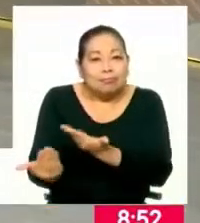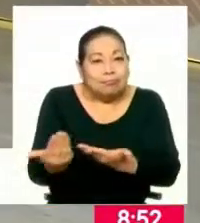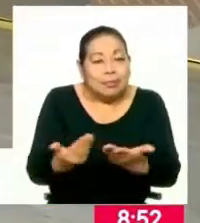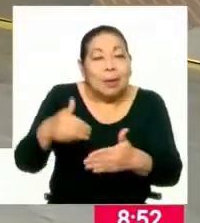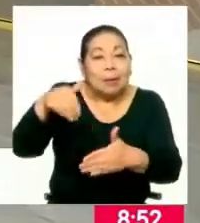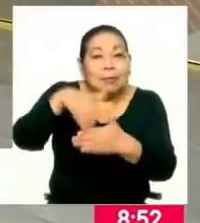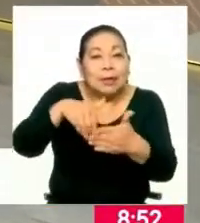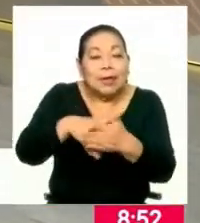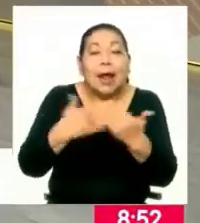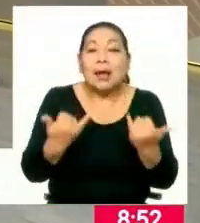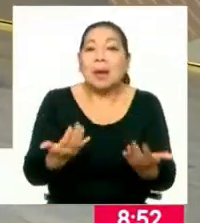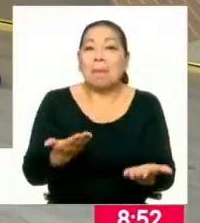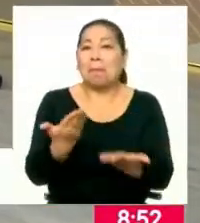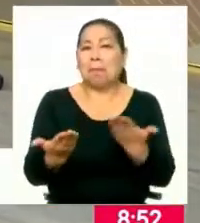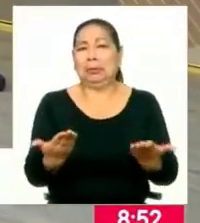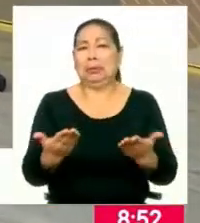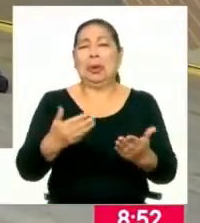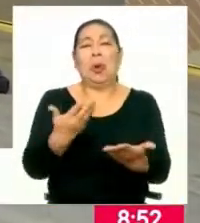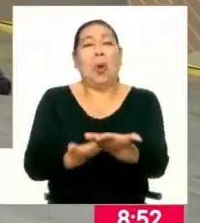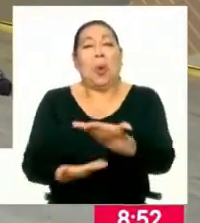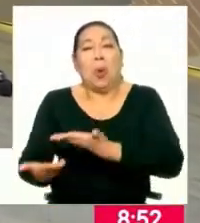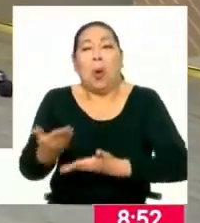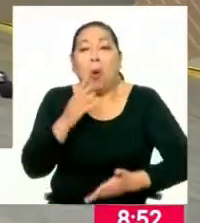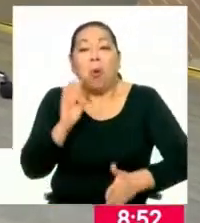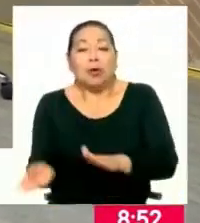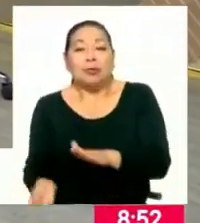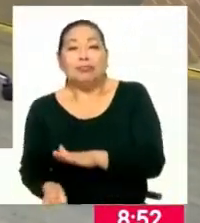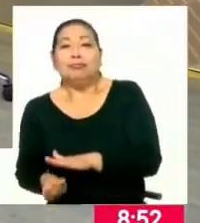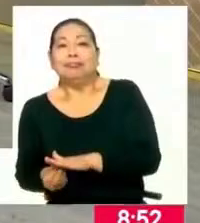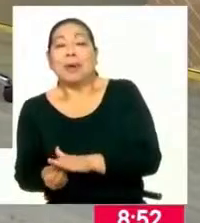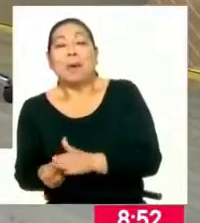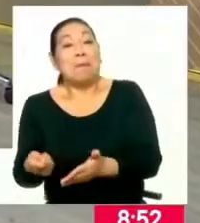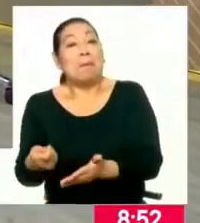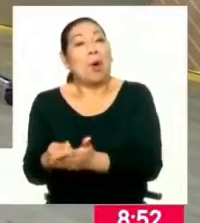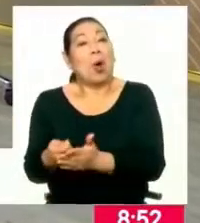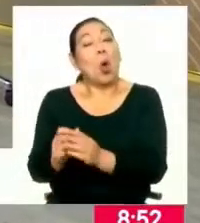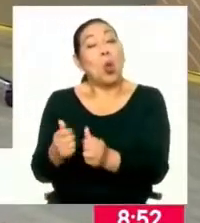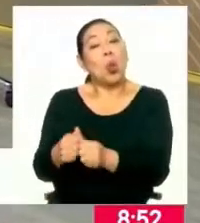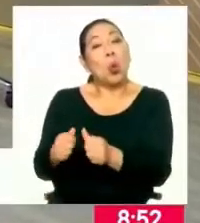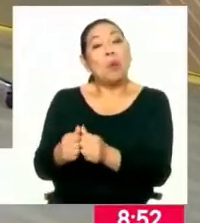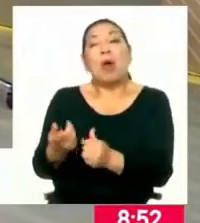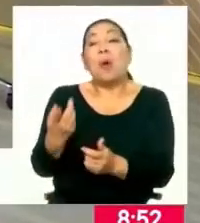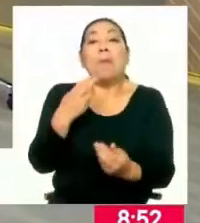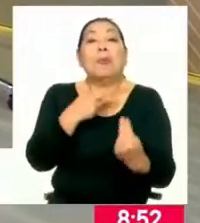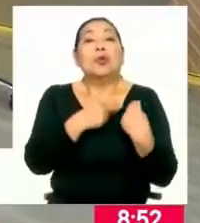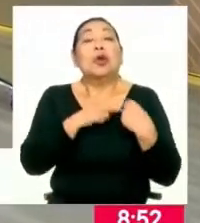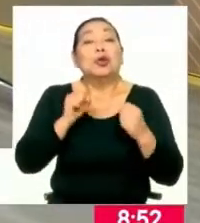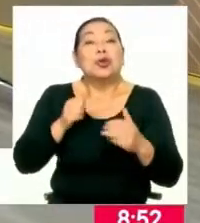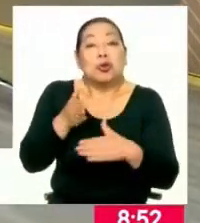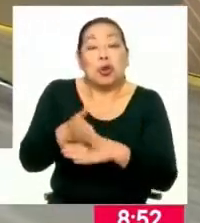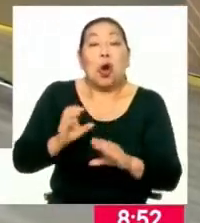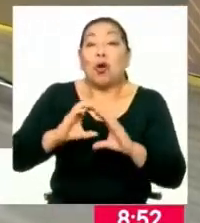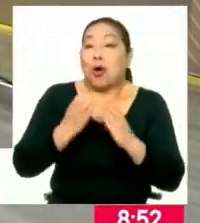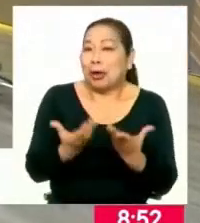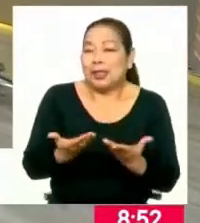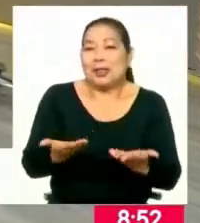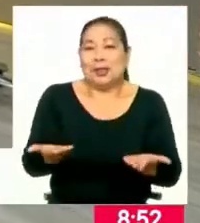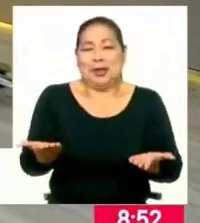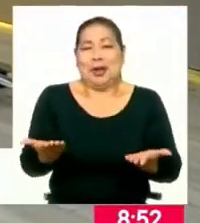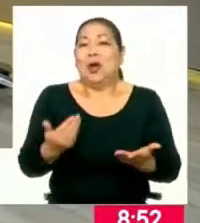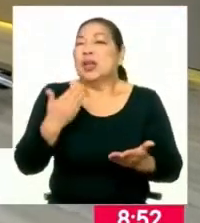ser elegidos. Aquí pareciera que hay un negociado bajo la mesa para pagar por el número que te va a tocar para ver si llegas al Congreso o